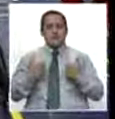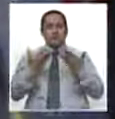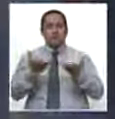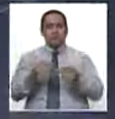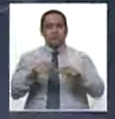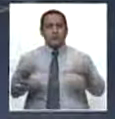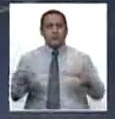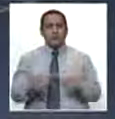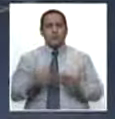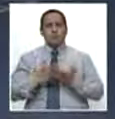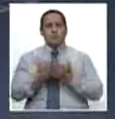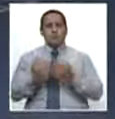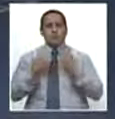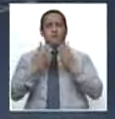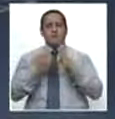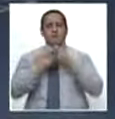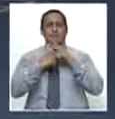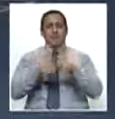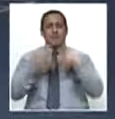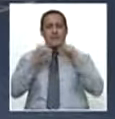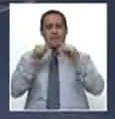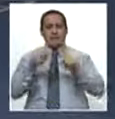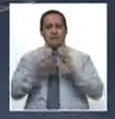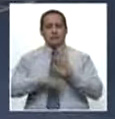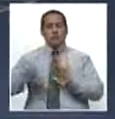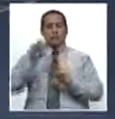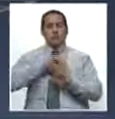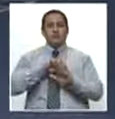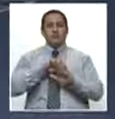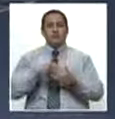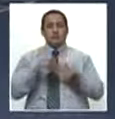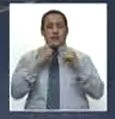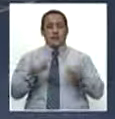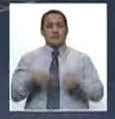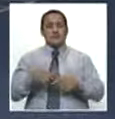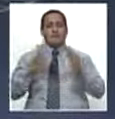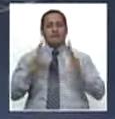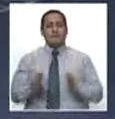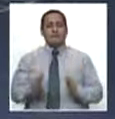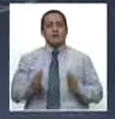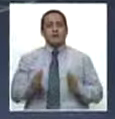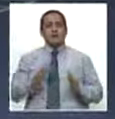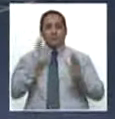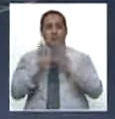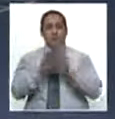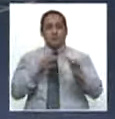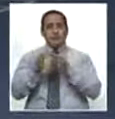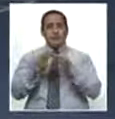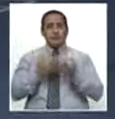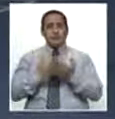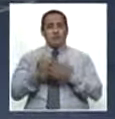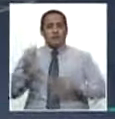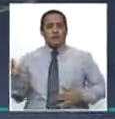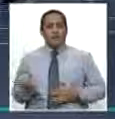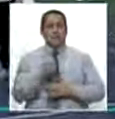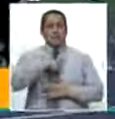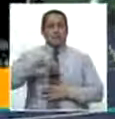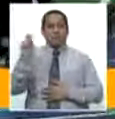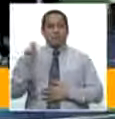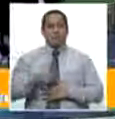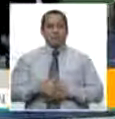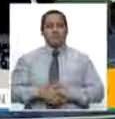entorno para que ya fuese indicado empezar este proyecto, esta formalización, por decirlo de alguna manera, del parabadminton.